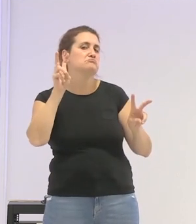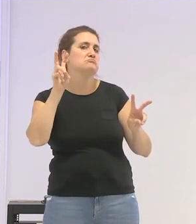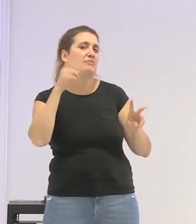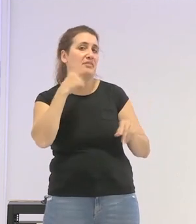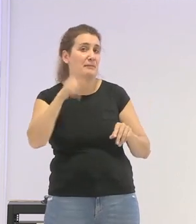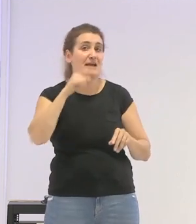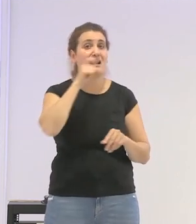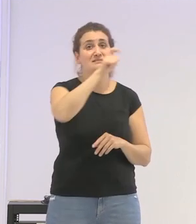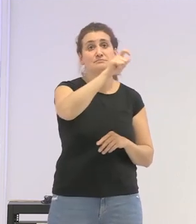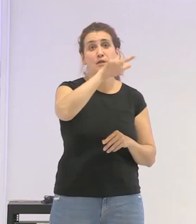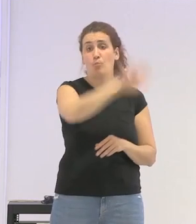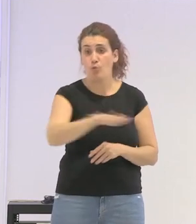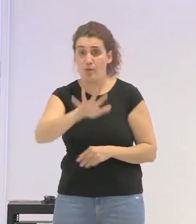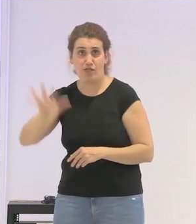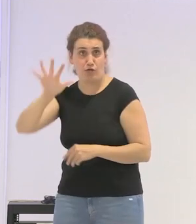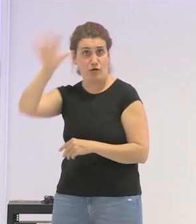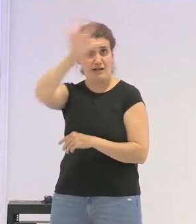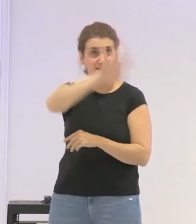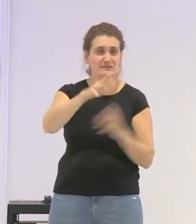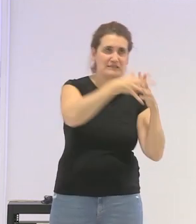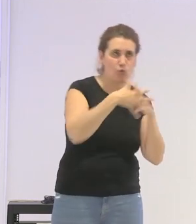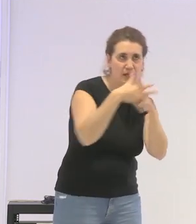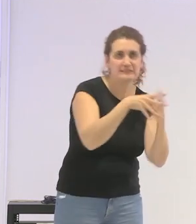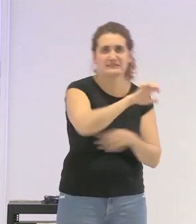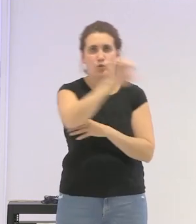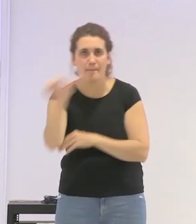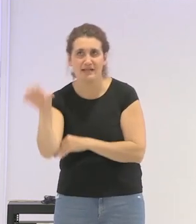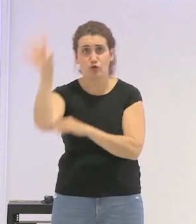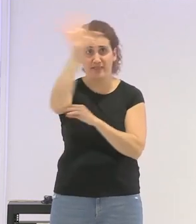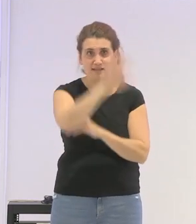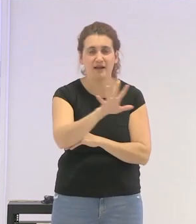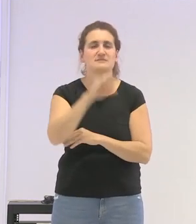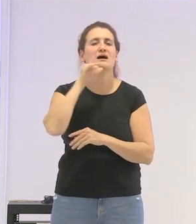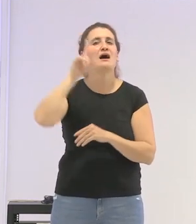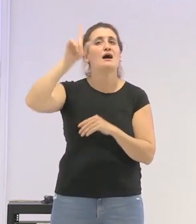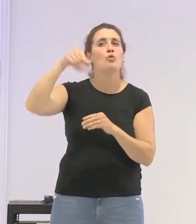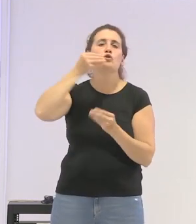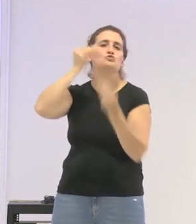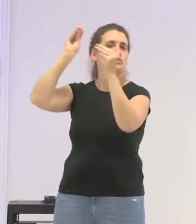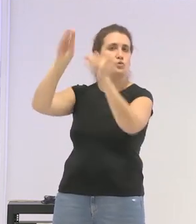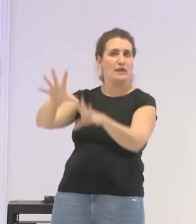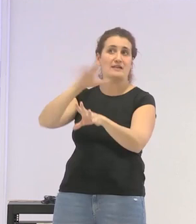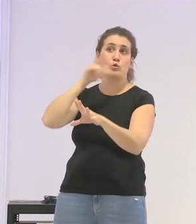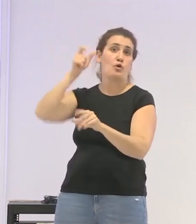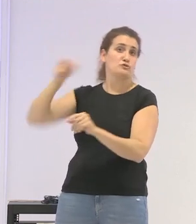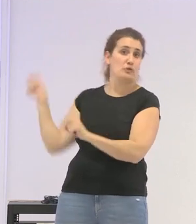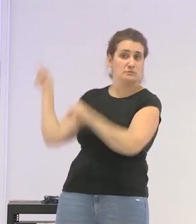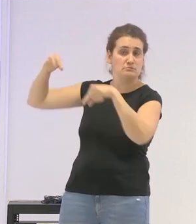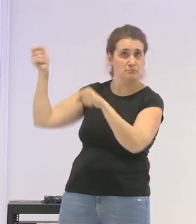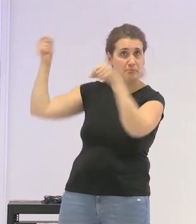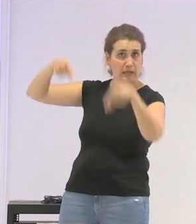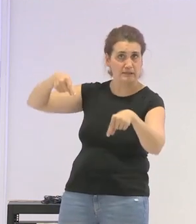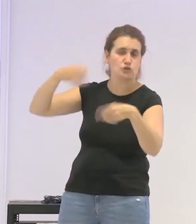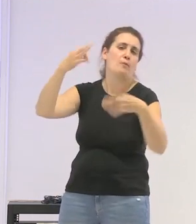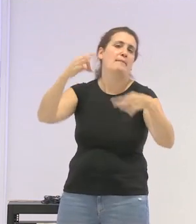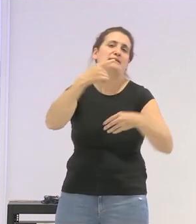las poblaciones occidentales, estadounidenses o europeas van a ser sustituidas por migrantes, normalmente se refieren